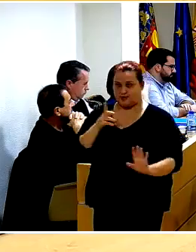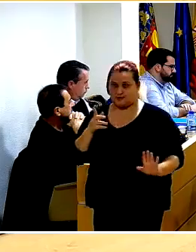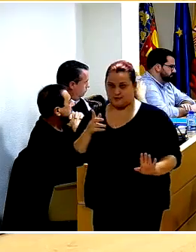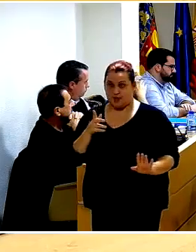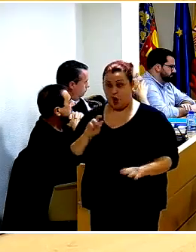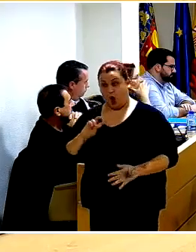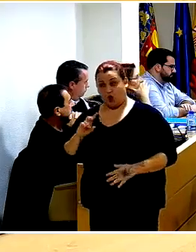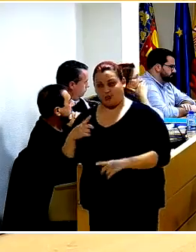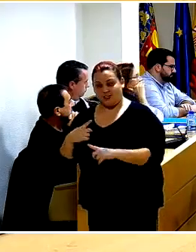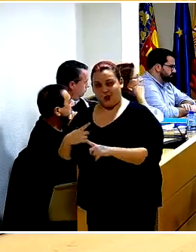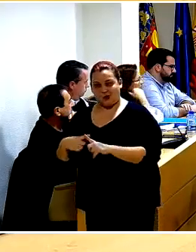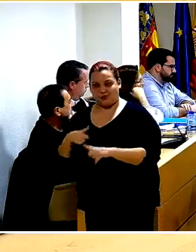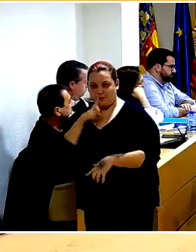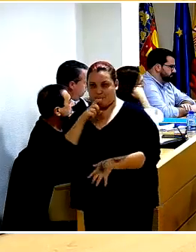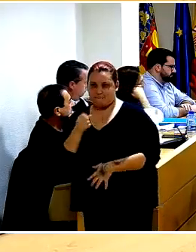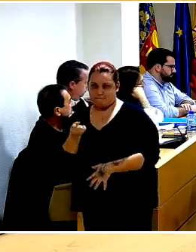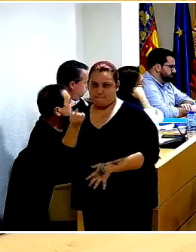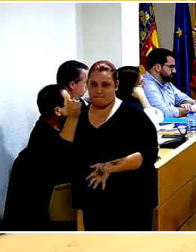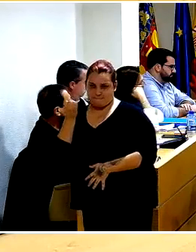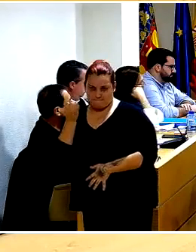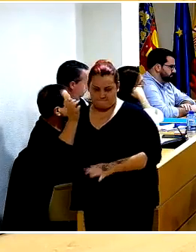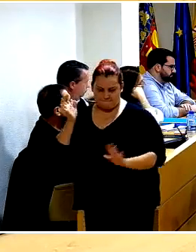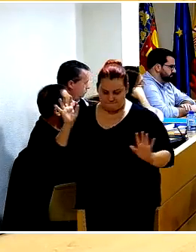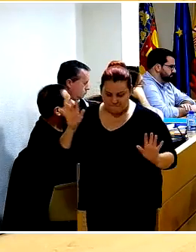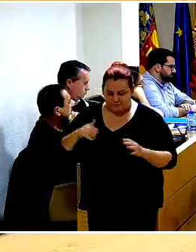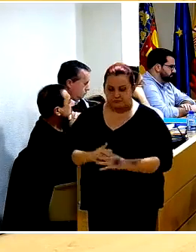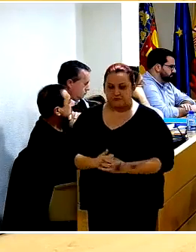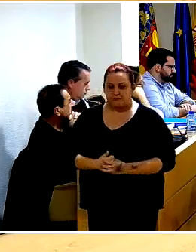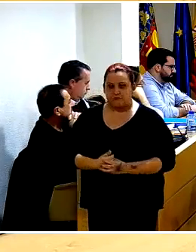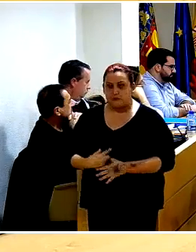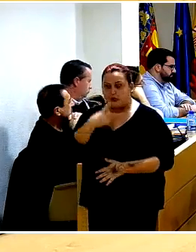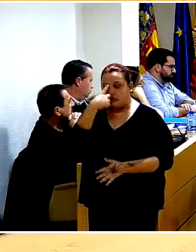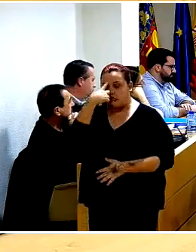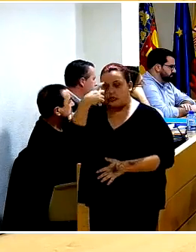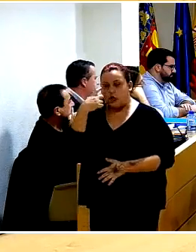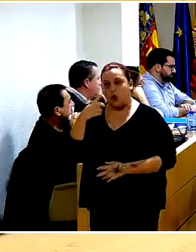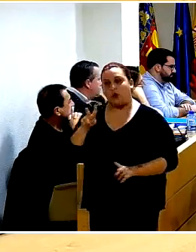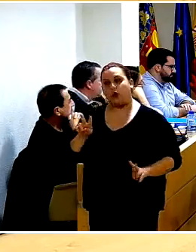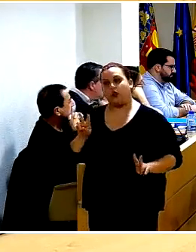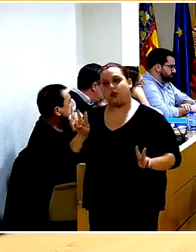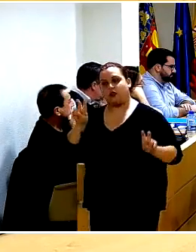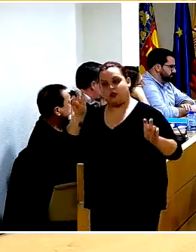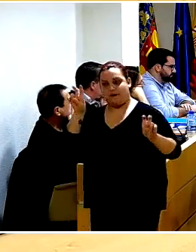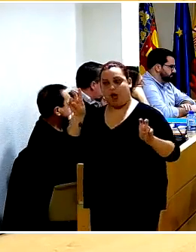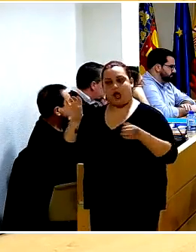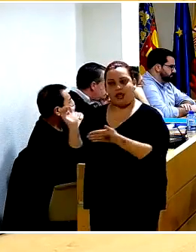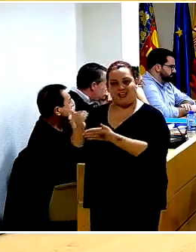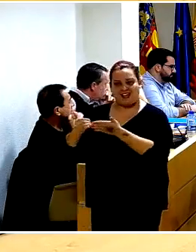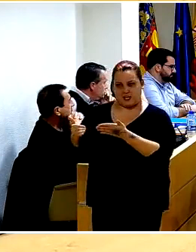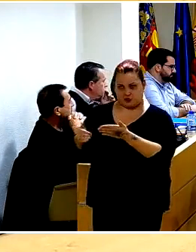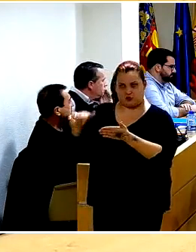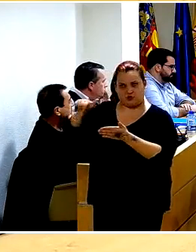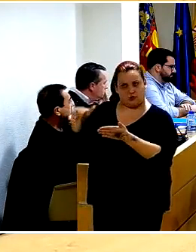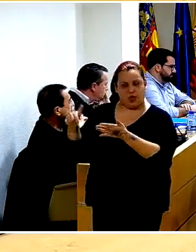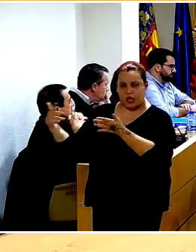tienen que callar, que es lo que acabo de decir, y se exageran a otros extremos, no es menos el tema de los ingresos. Pero fíjense,